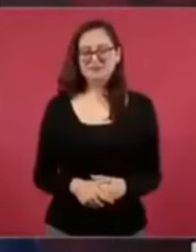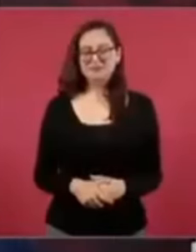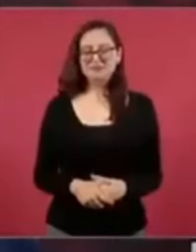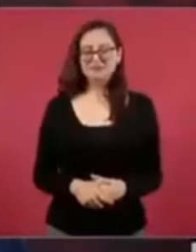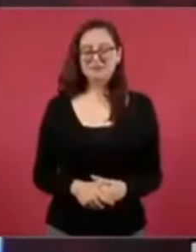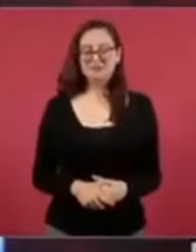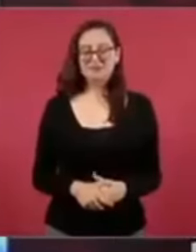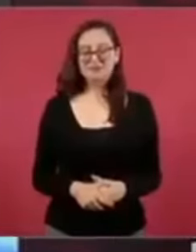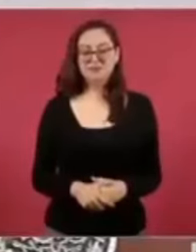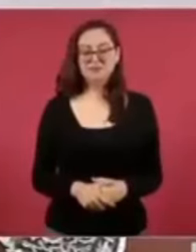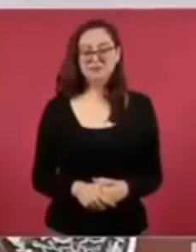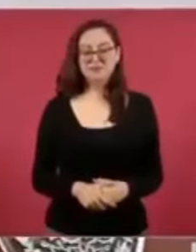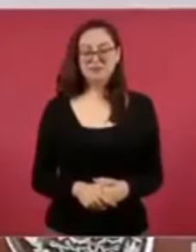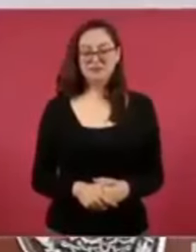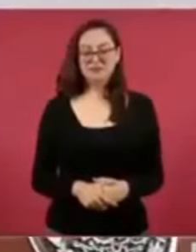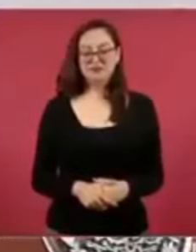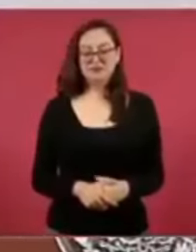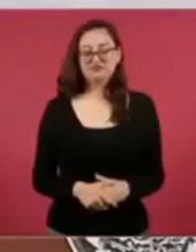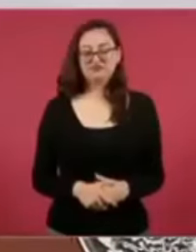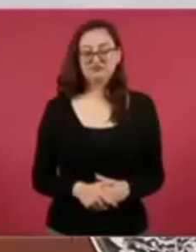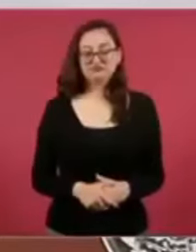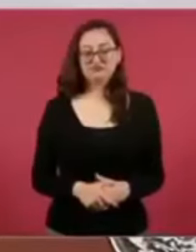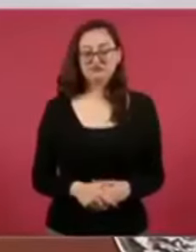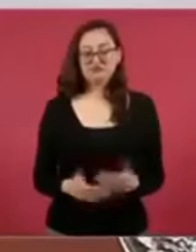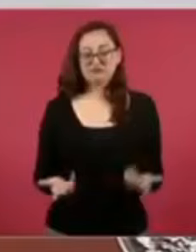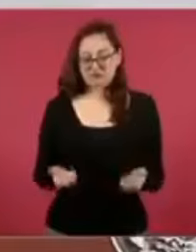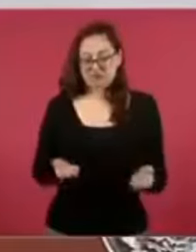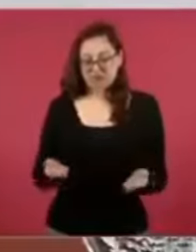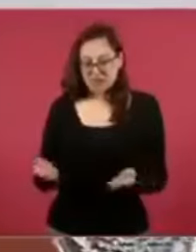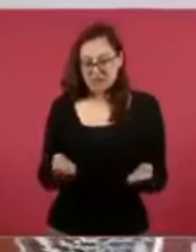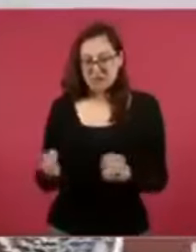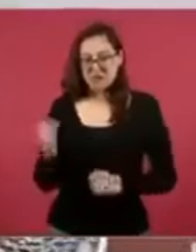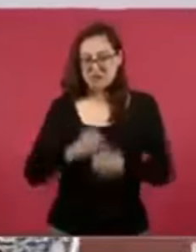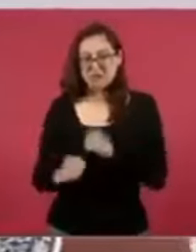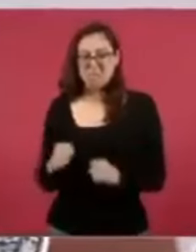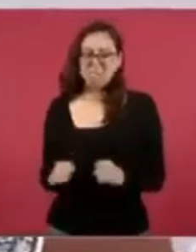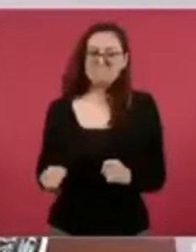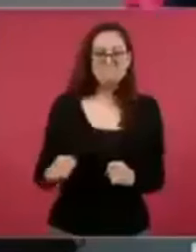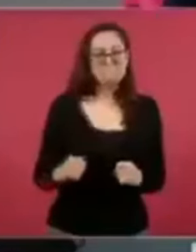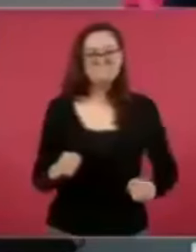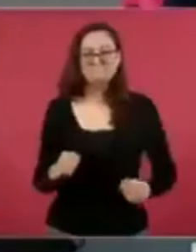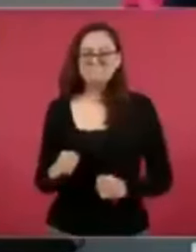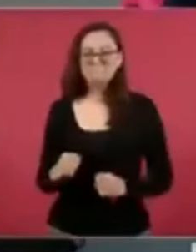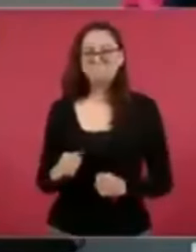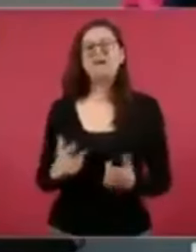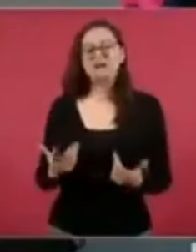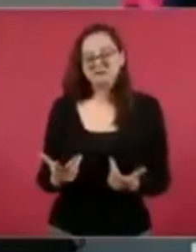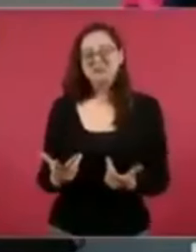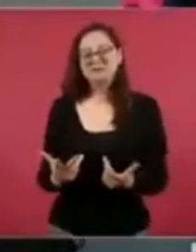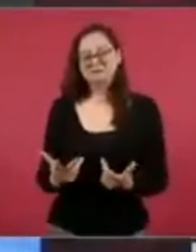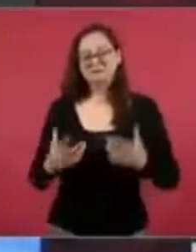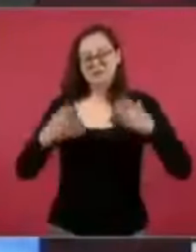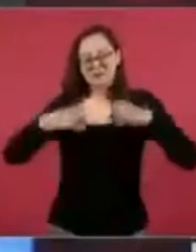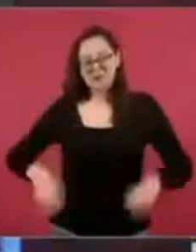a Marco Verde, de quien habló el día de hoy el infame Merolico, si recibió todo el apoyo necesario por parte